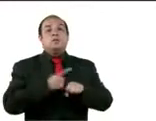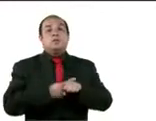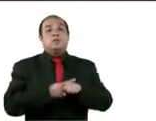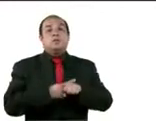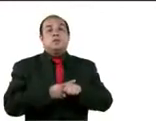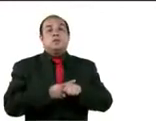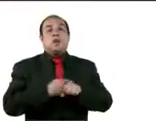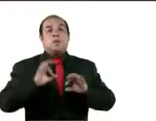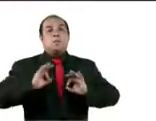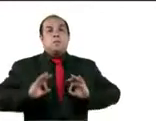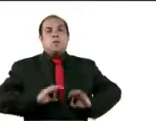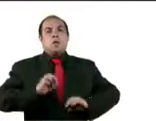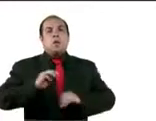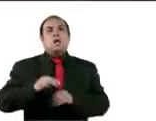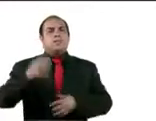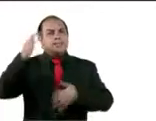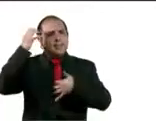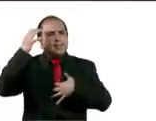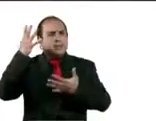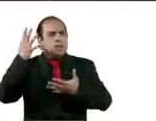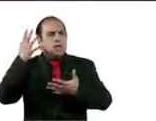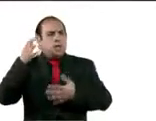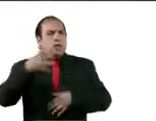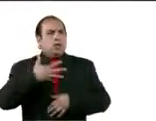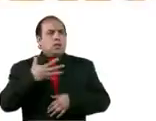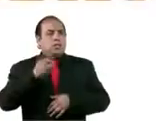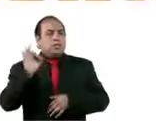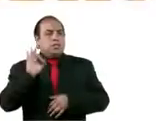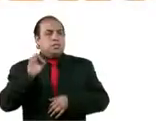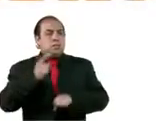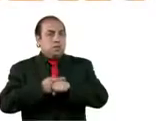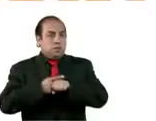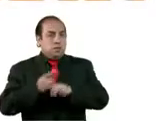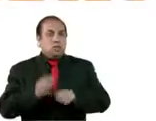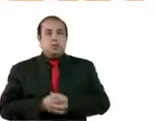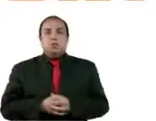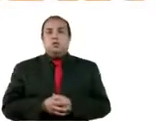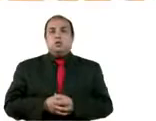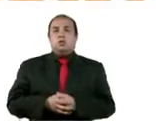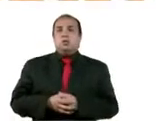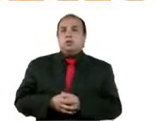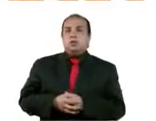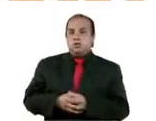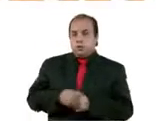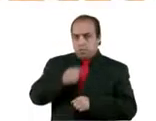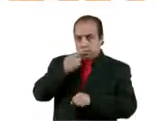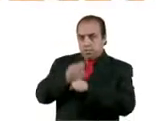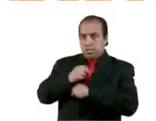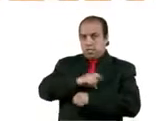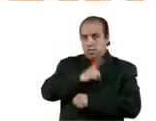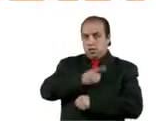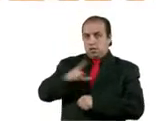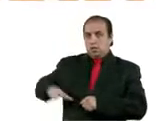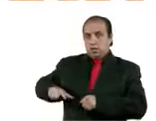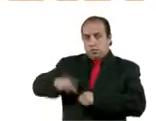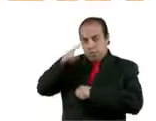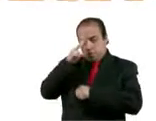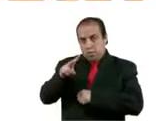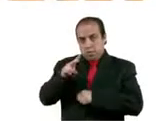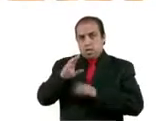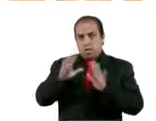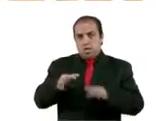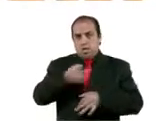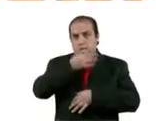encontrado aquí en la Ciudad de México sospechosos? La Secretaría de Salud del Gobierno de México ya informó,